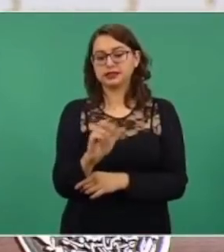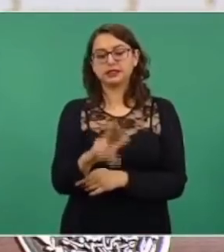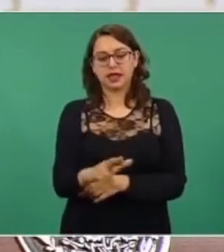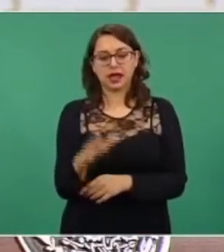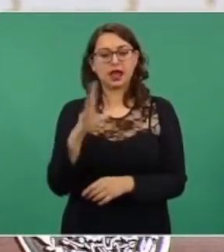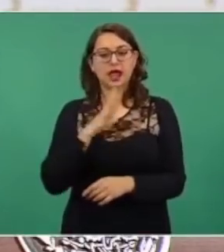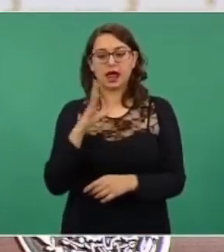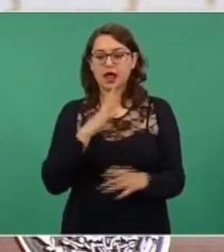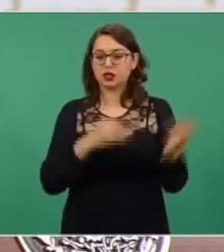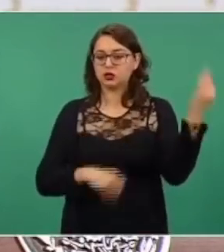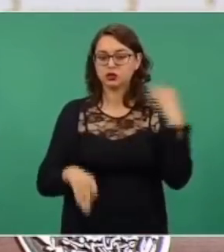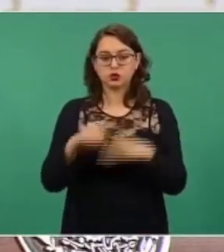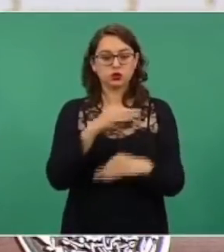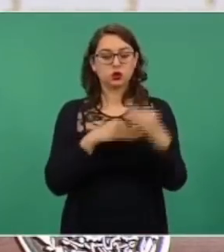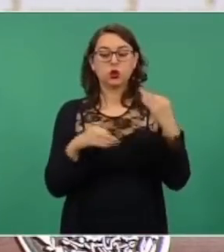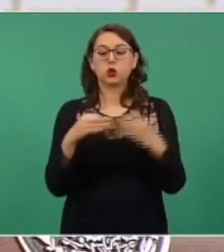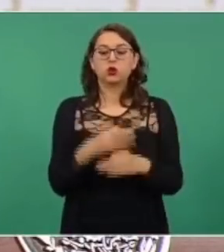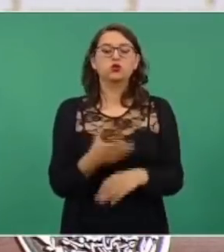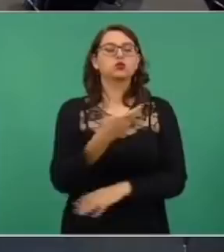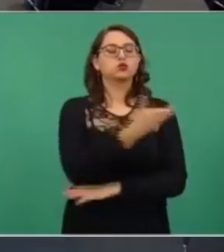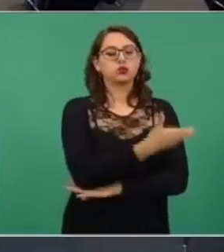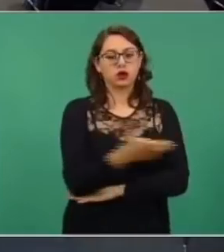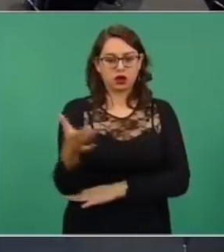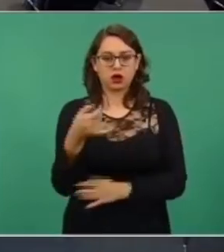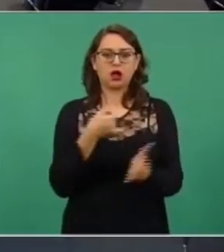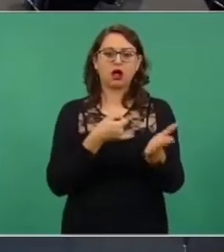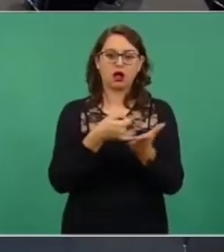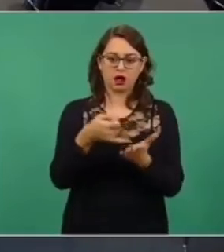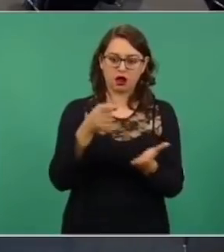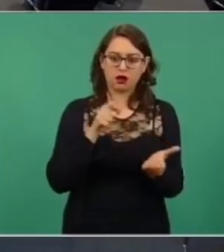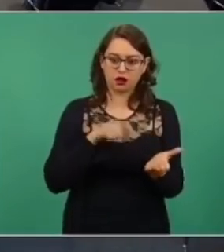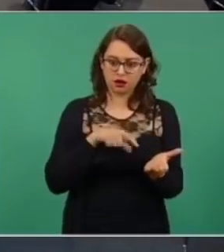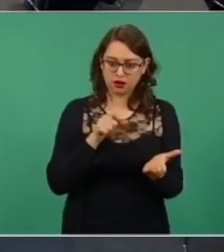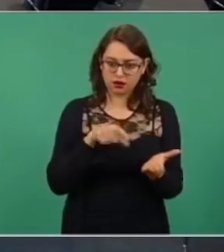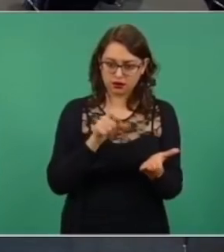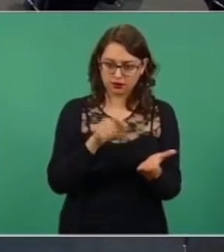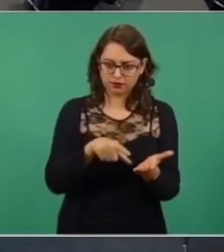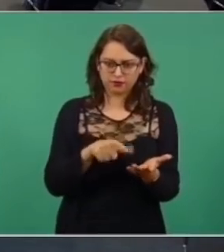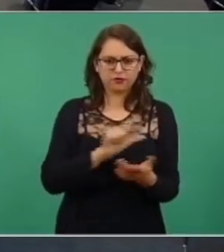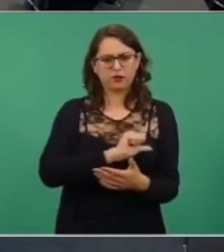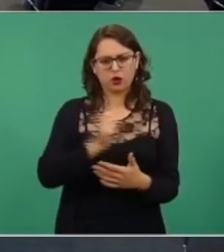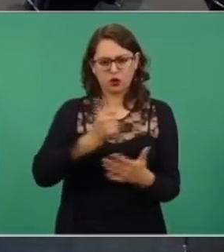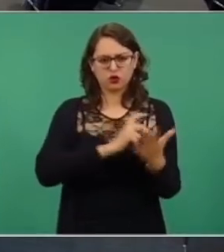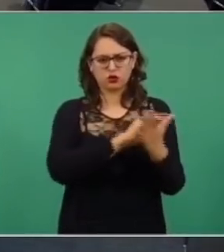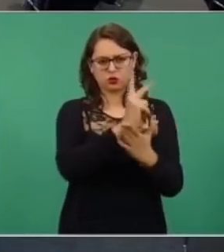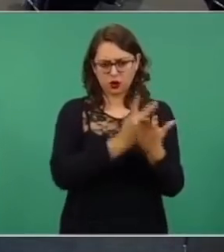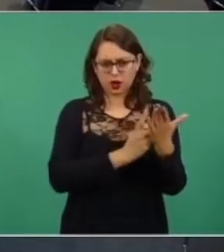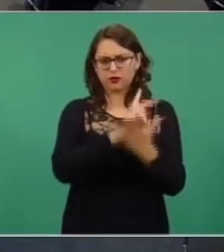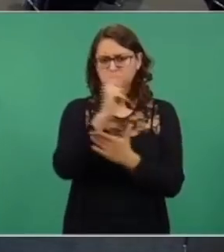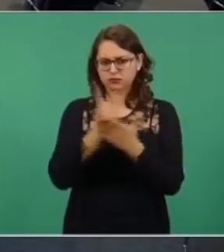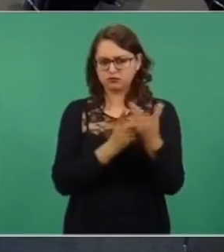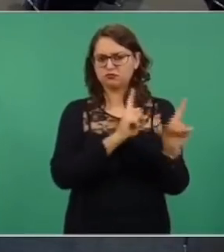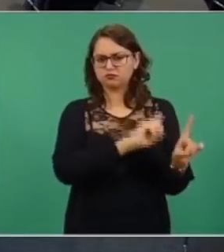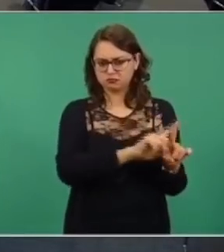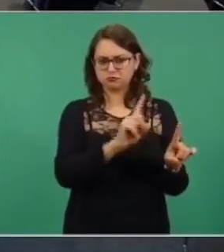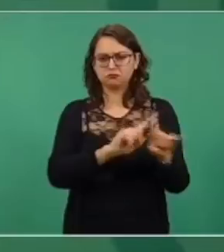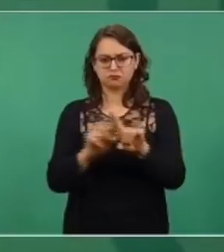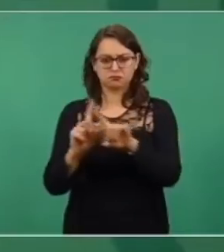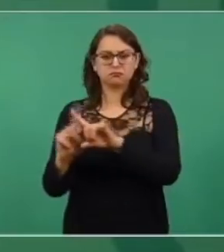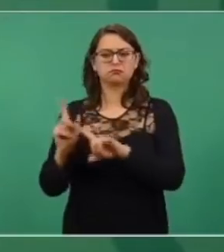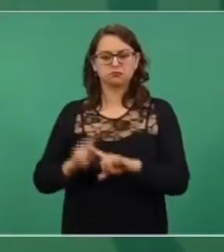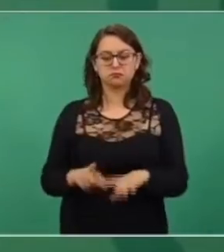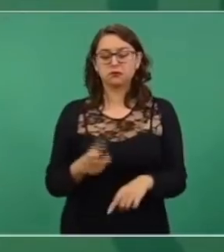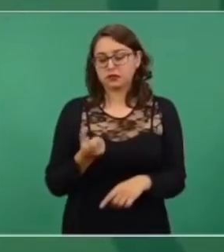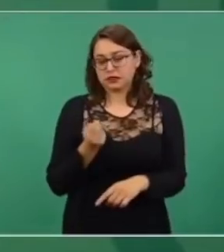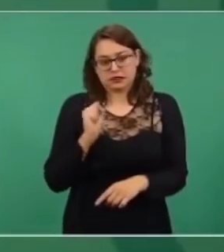la región, el programa Sembrando Vida y otros programas. Y sí vamos a estar